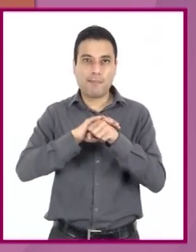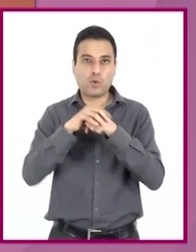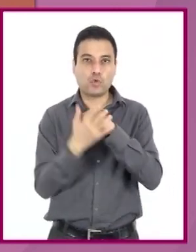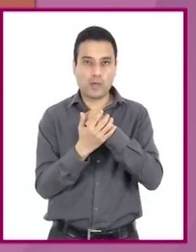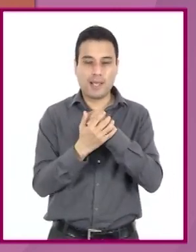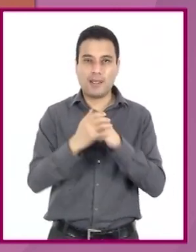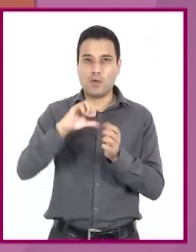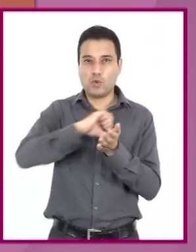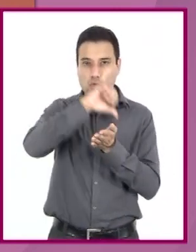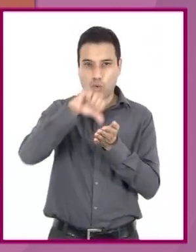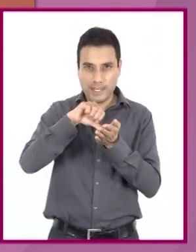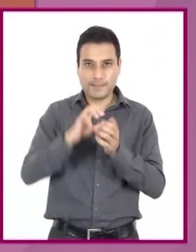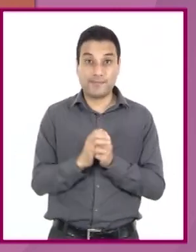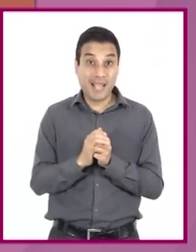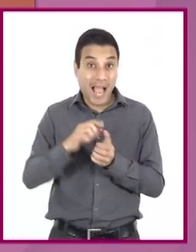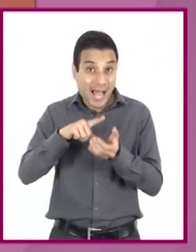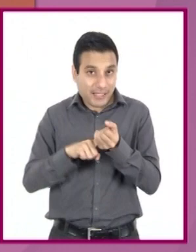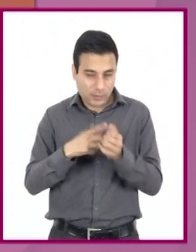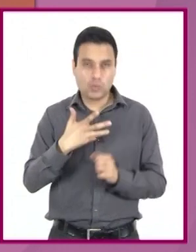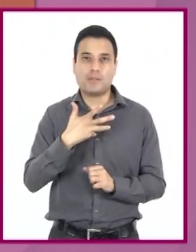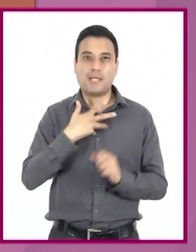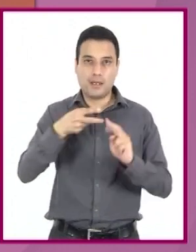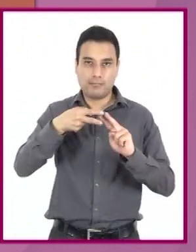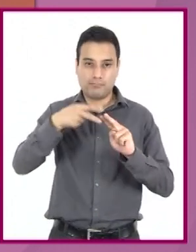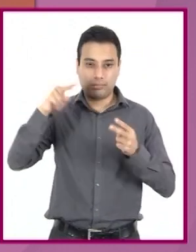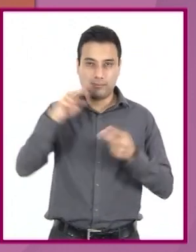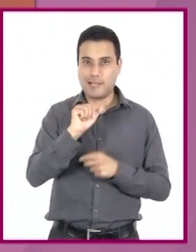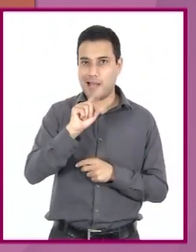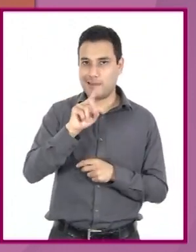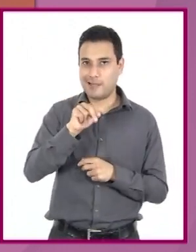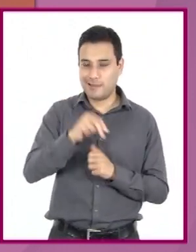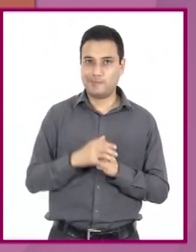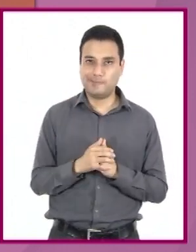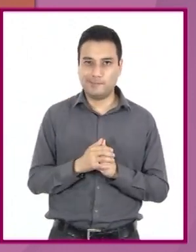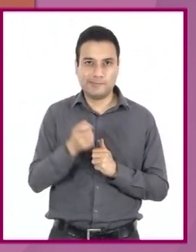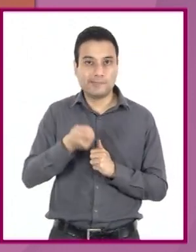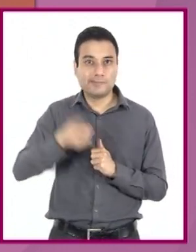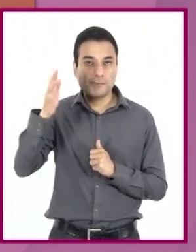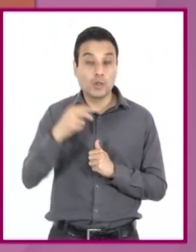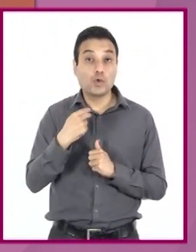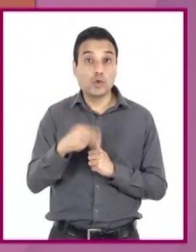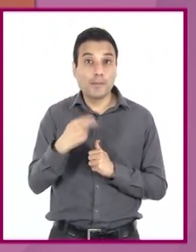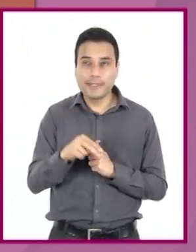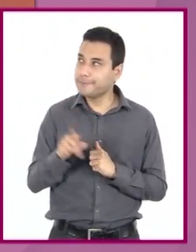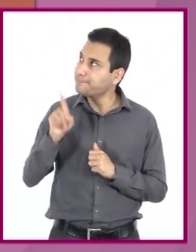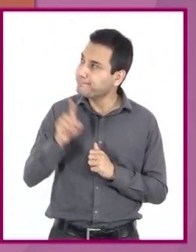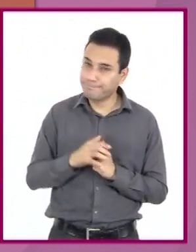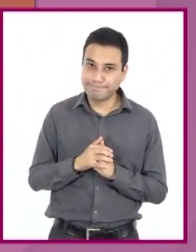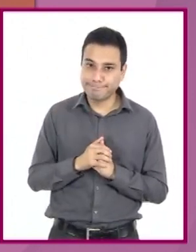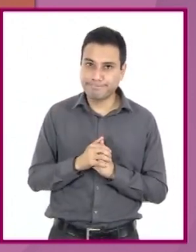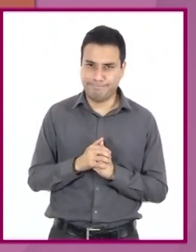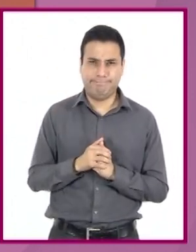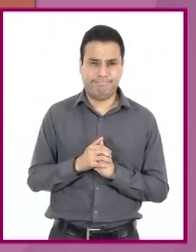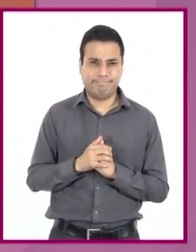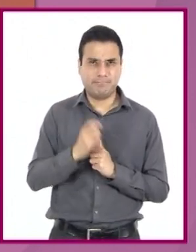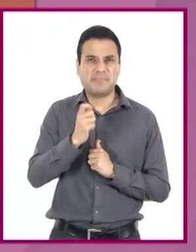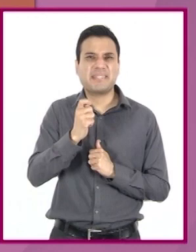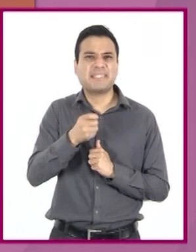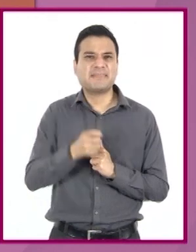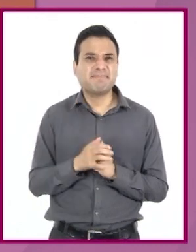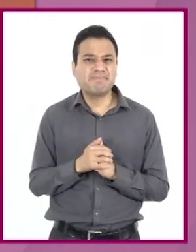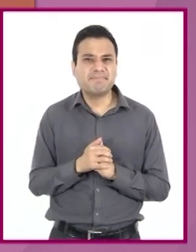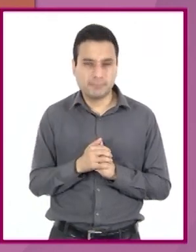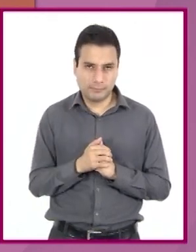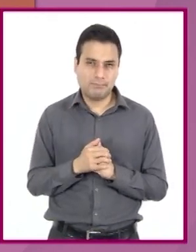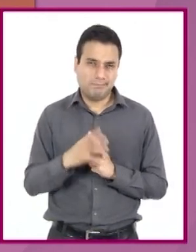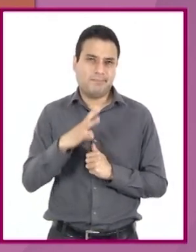rodea al ácido desoxirribonucleico o ADN, que recibe el nombre de cromatina. La cromatina puede estar dispersa